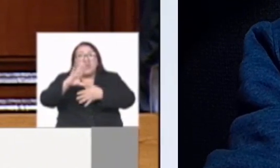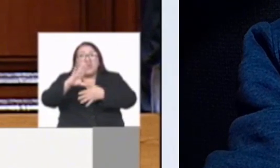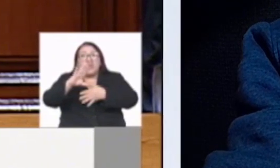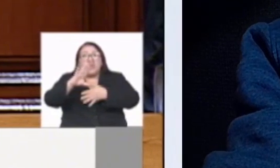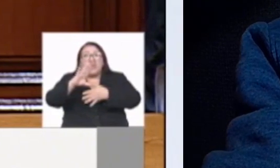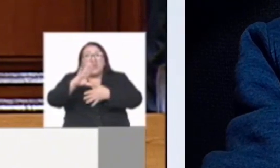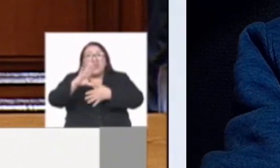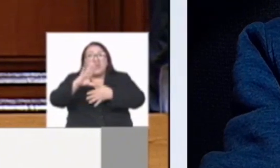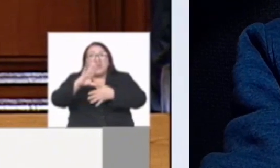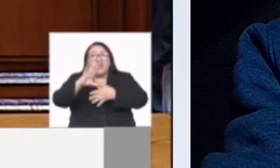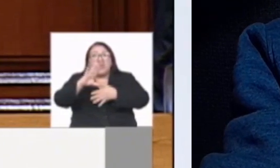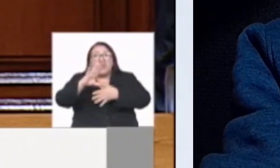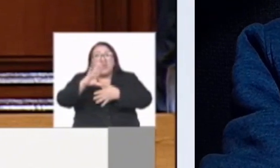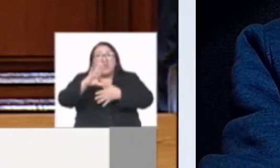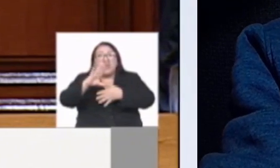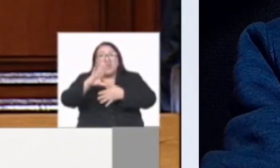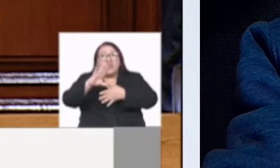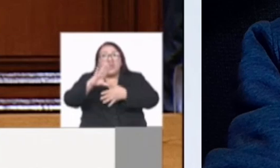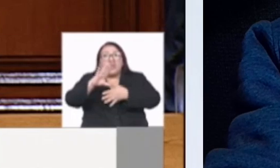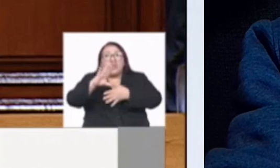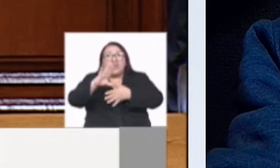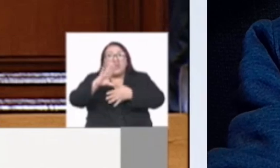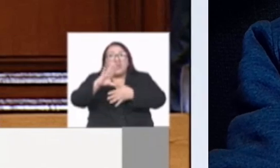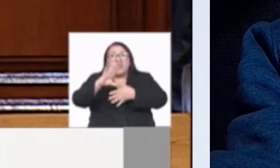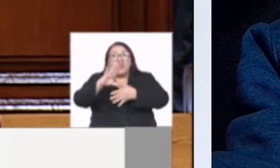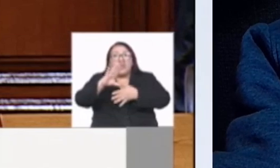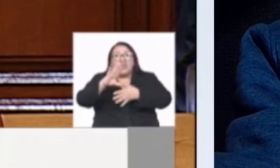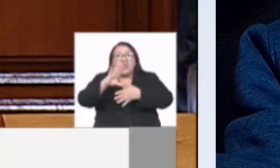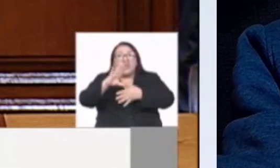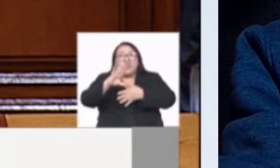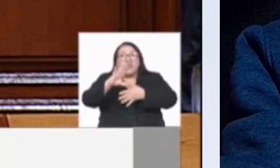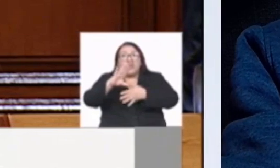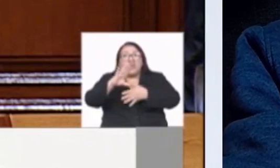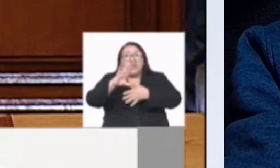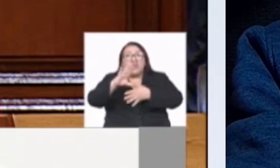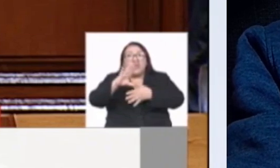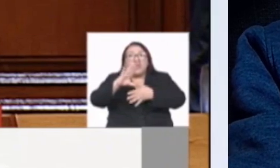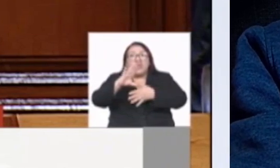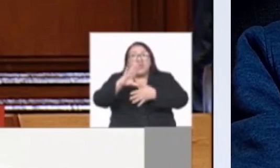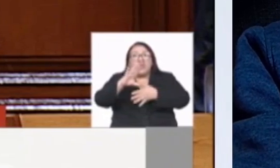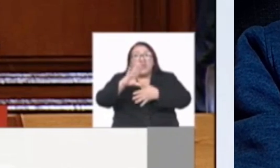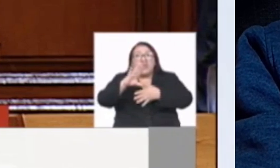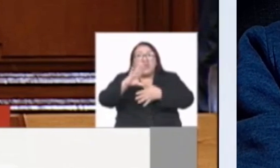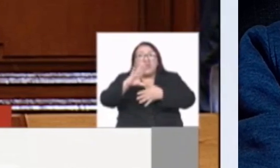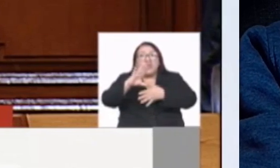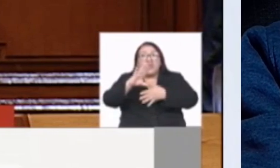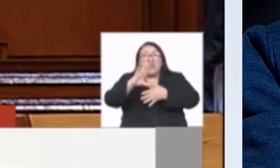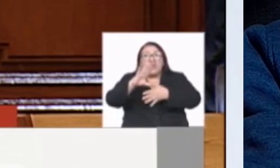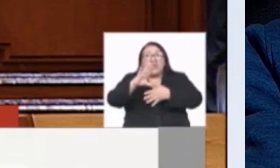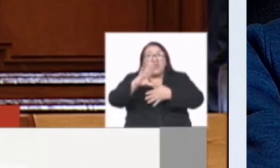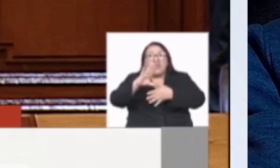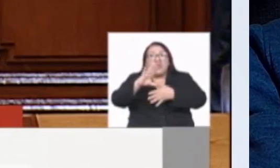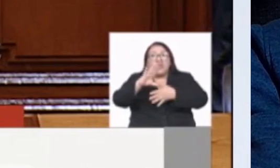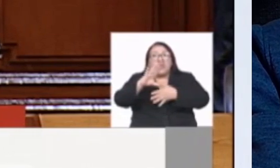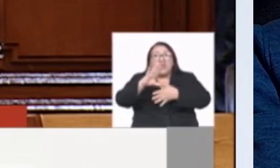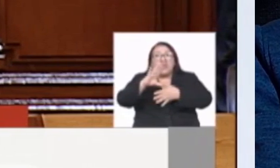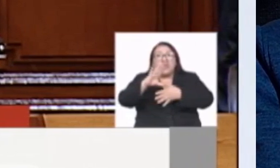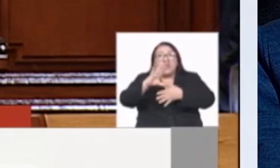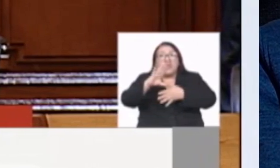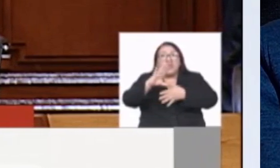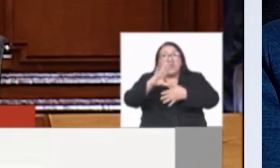resultó ganadora con una votación histórica. Más adelante en el video les voy a mostrar un cuadro que